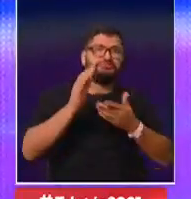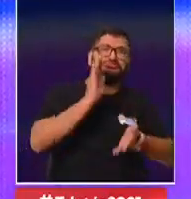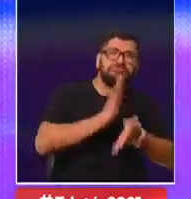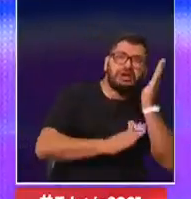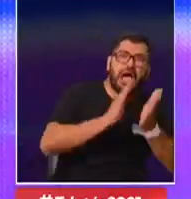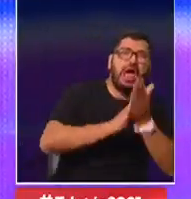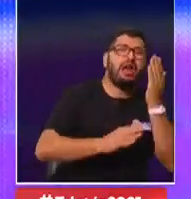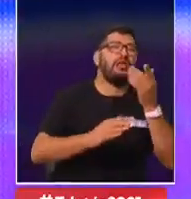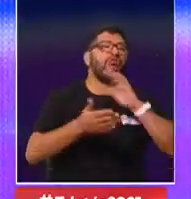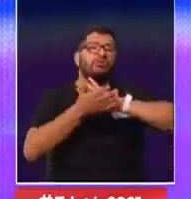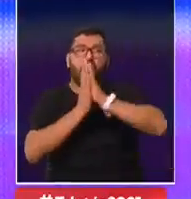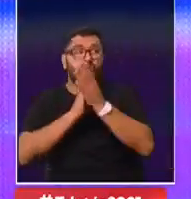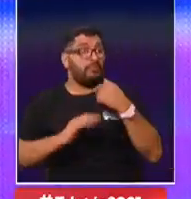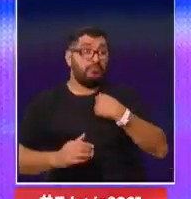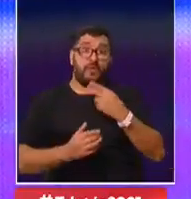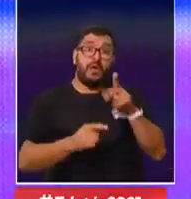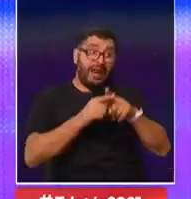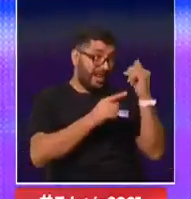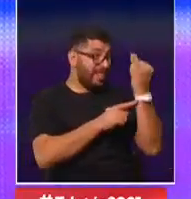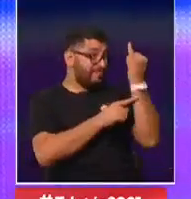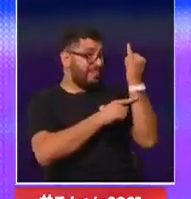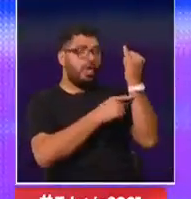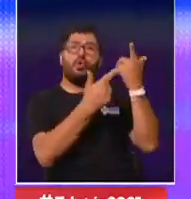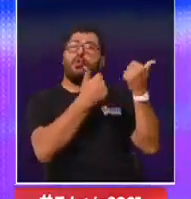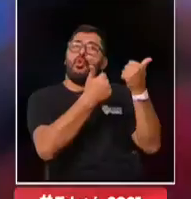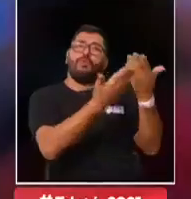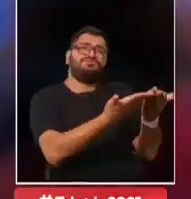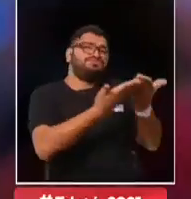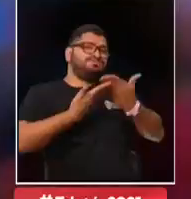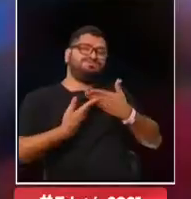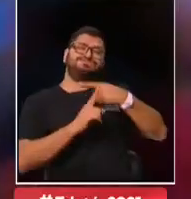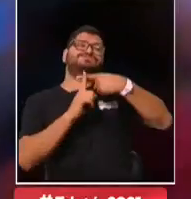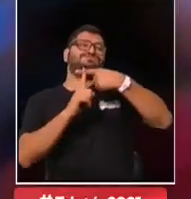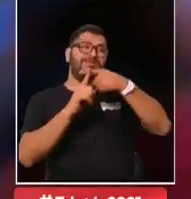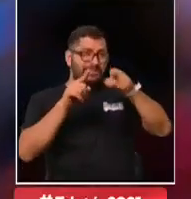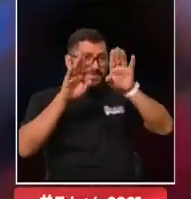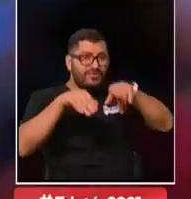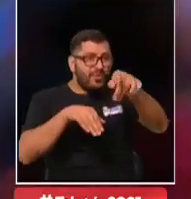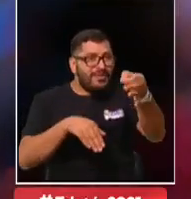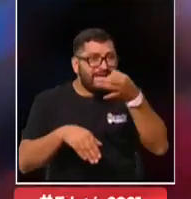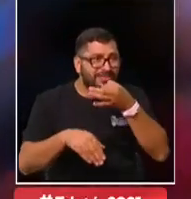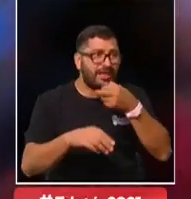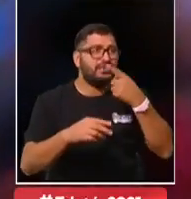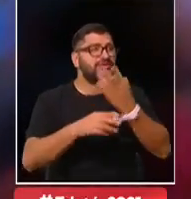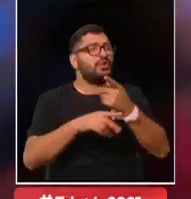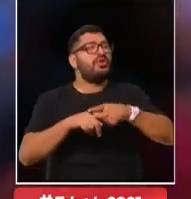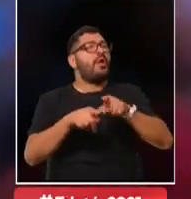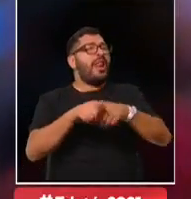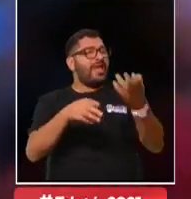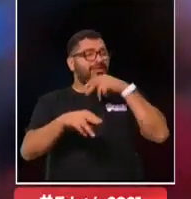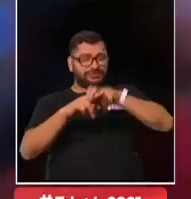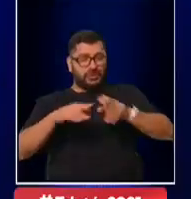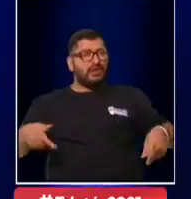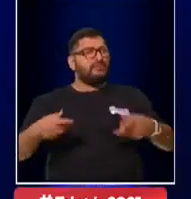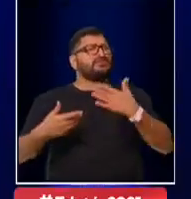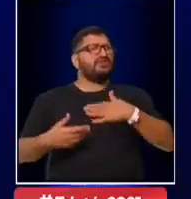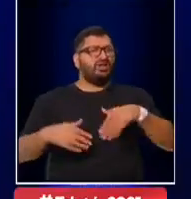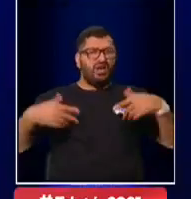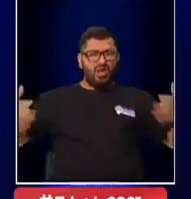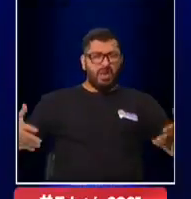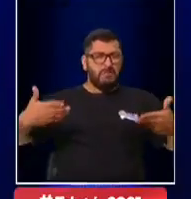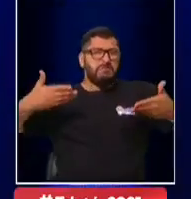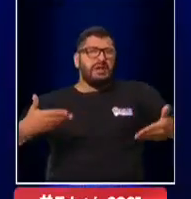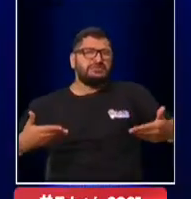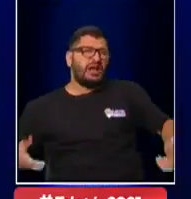todo de forma independiente. Oye, ¿cómo ha sido? Tú misma lo decías ahora, esta silla, porque efectivamente tenías una mucho más pesada, ahora está moderna. ¿Cómo ha sido